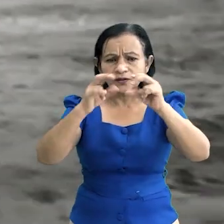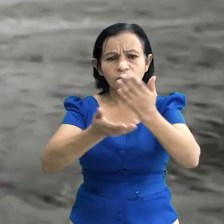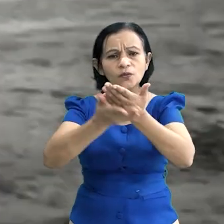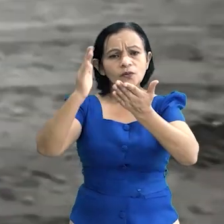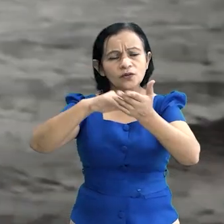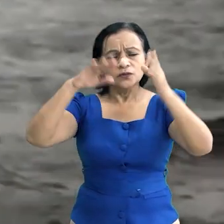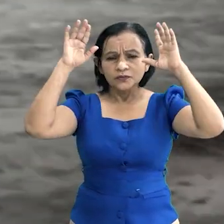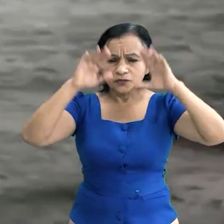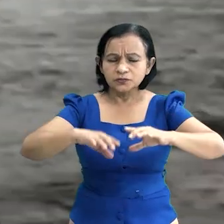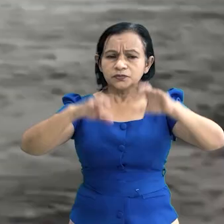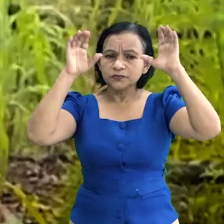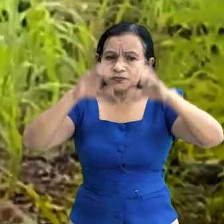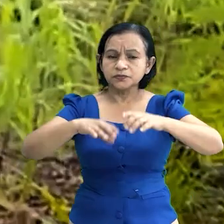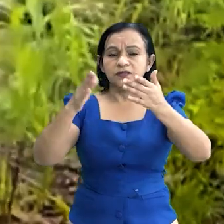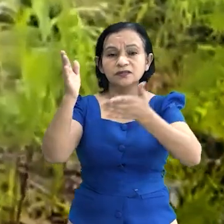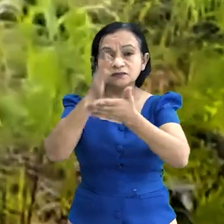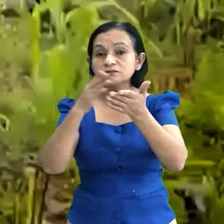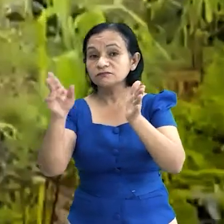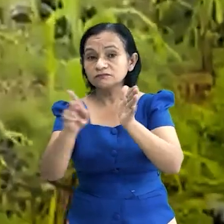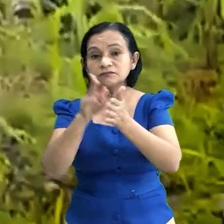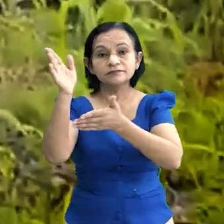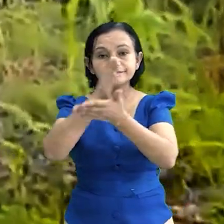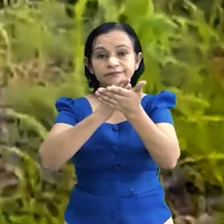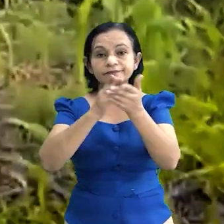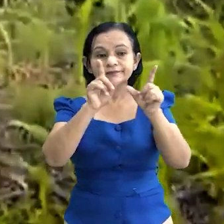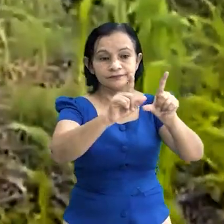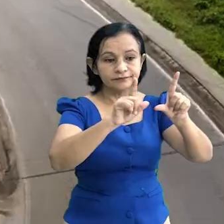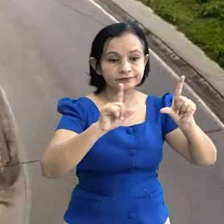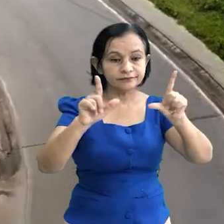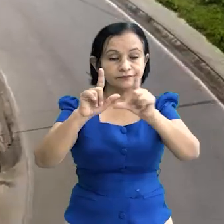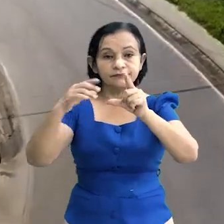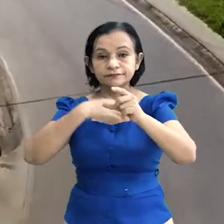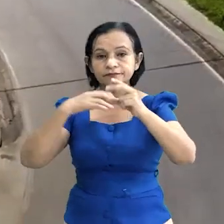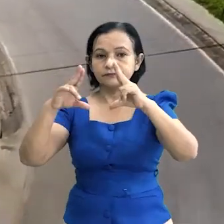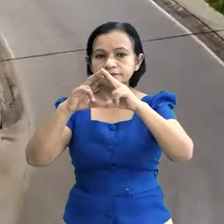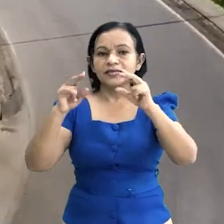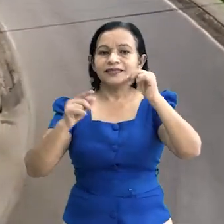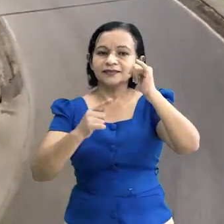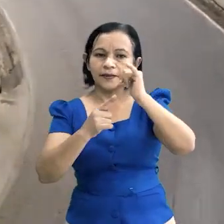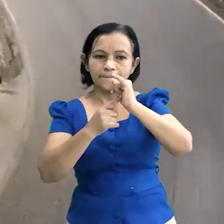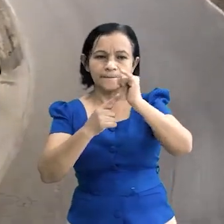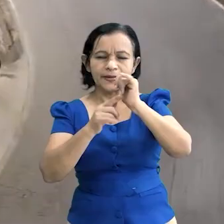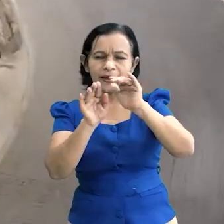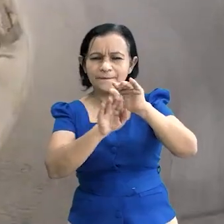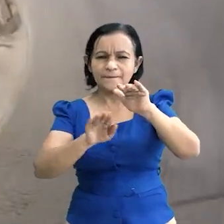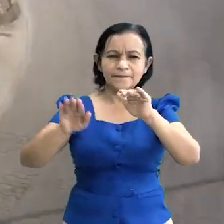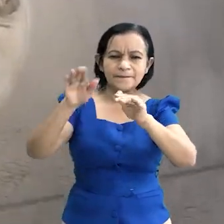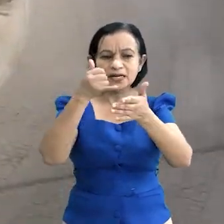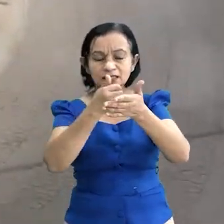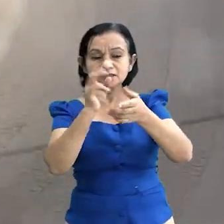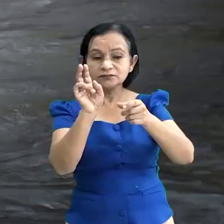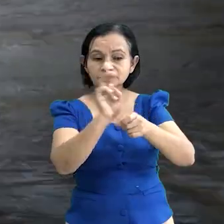nacional propician condiciones de riesgo en algunas zonas del país, siendo Tipitapa uno de los puntos de vigilancia de